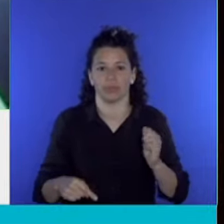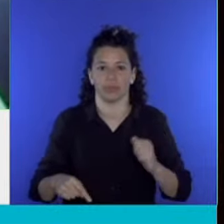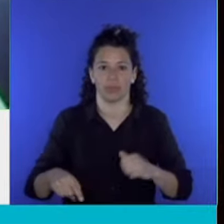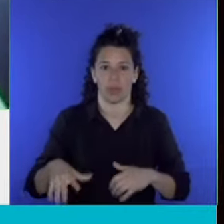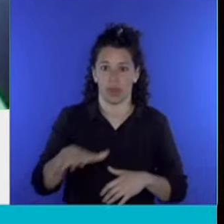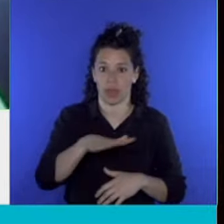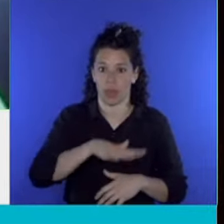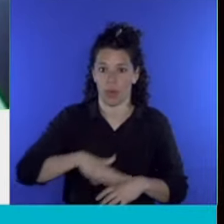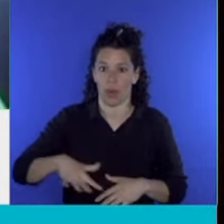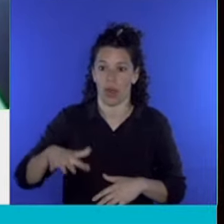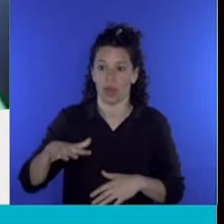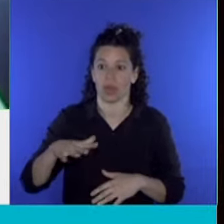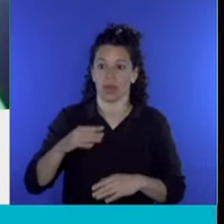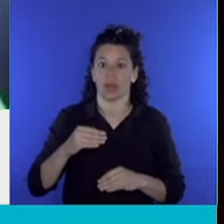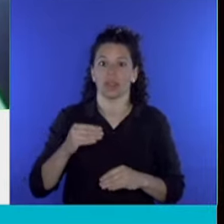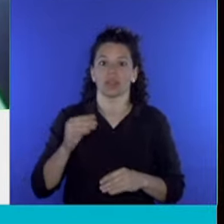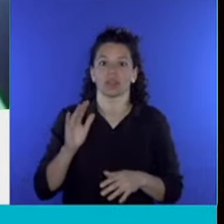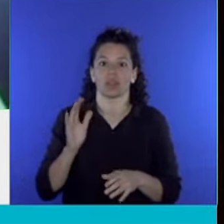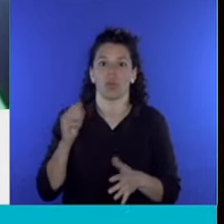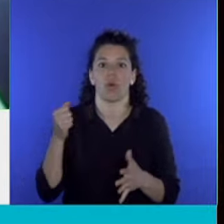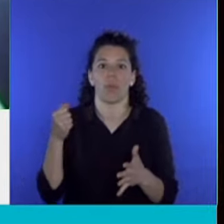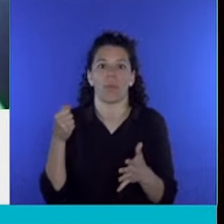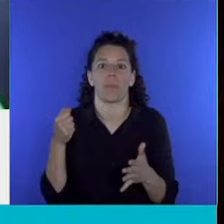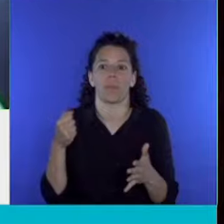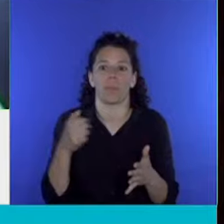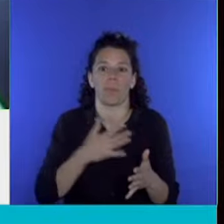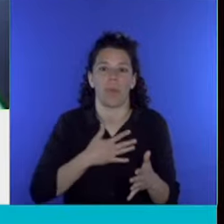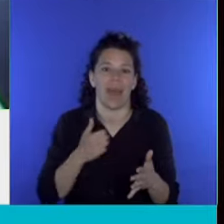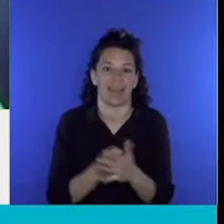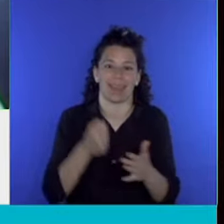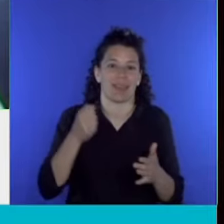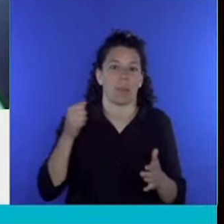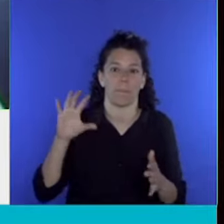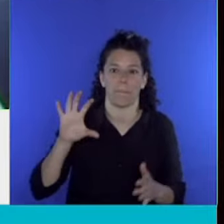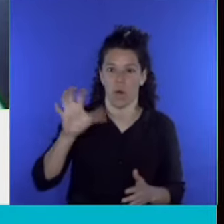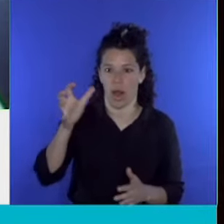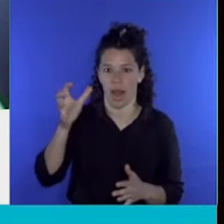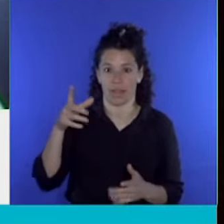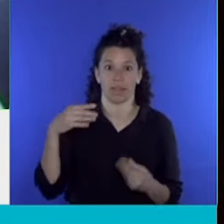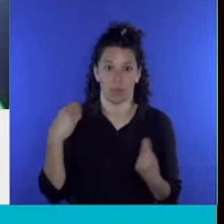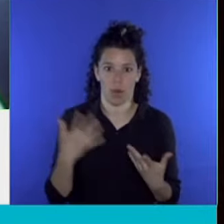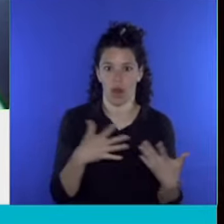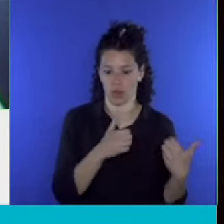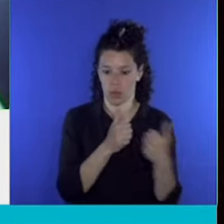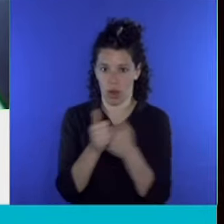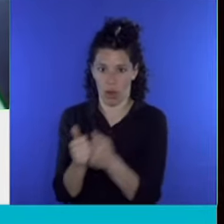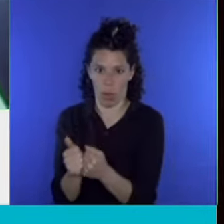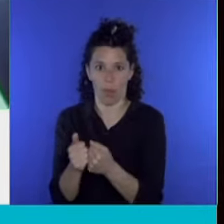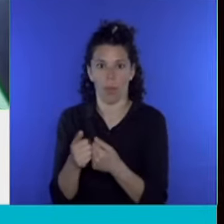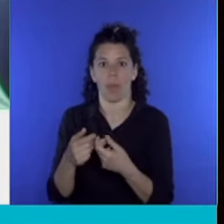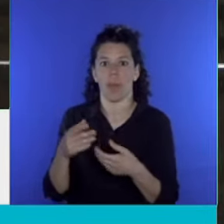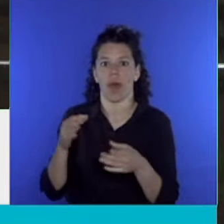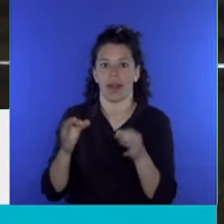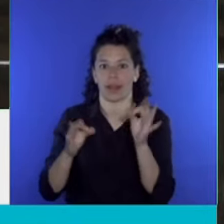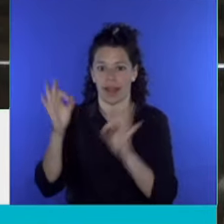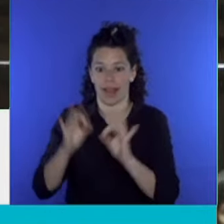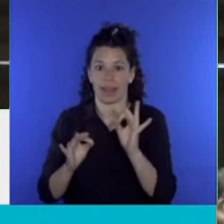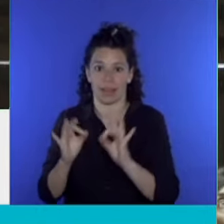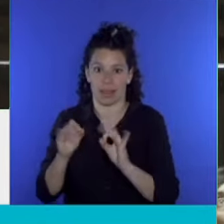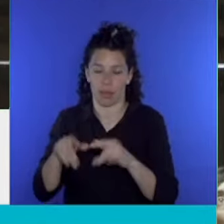nos representen como marca bonaerense es que vamos a acompañar este proyecto Muchas gracias al